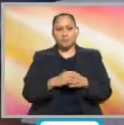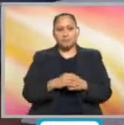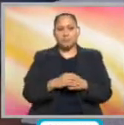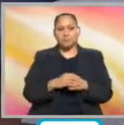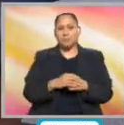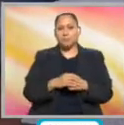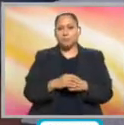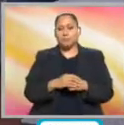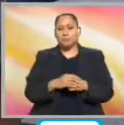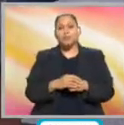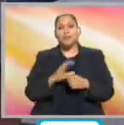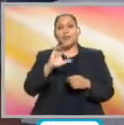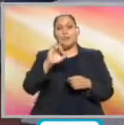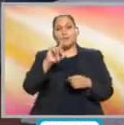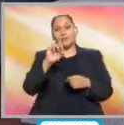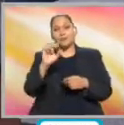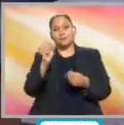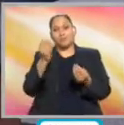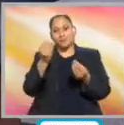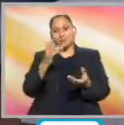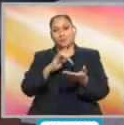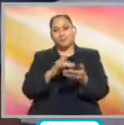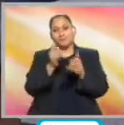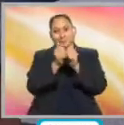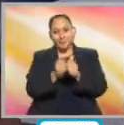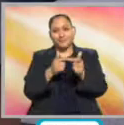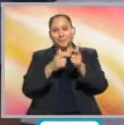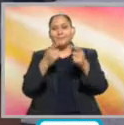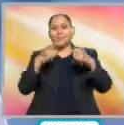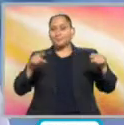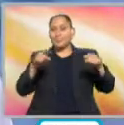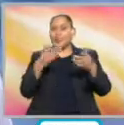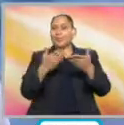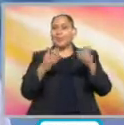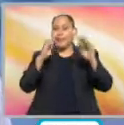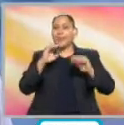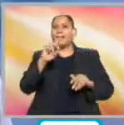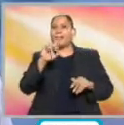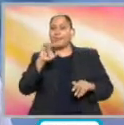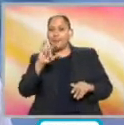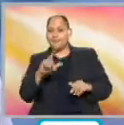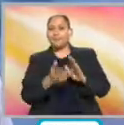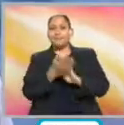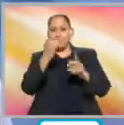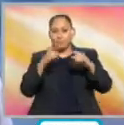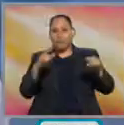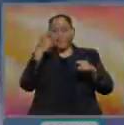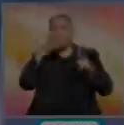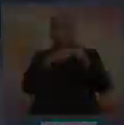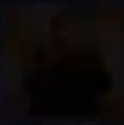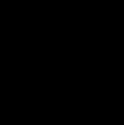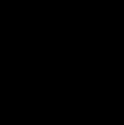bueno. 20%. A mí Carlos, como 80. muchísimas gracias. Bueno, Gracias y a aquí nos ustedes. quedamos todavía musicales. Vámonos con Daniel porque justamente entramos al musical para seguir bailando aquí en tus ciudades.